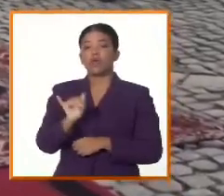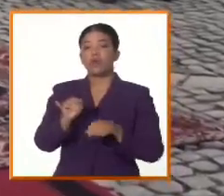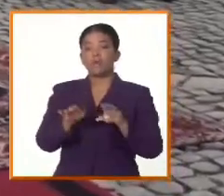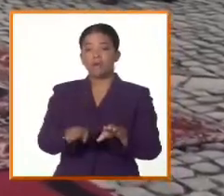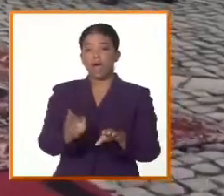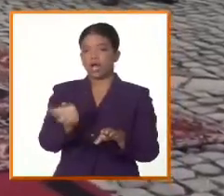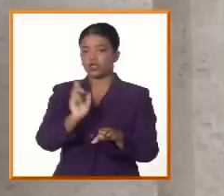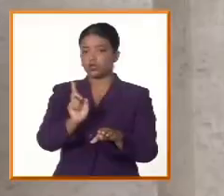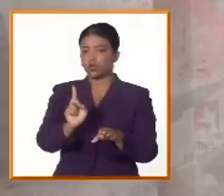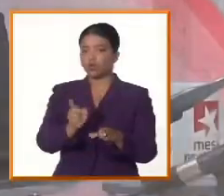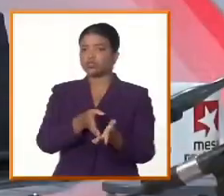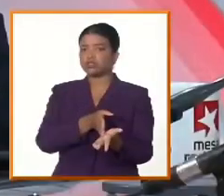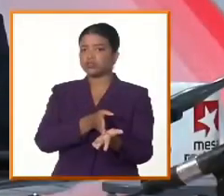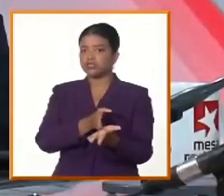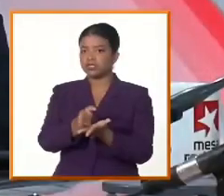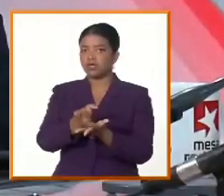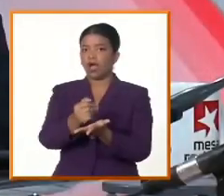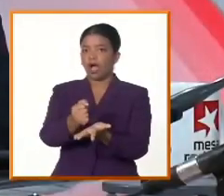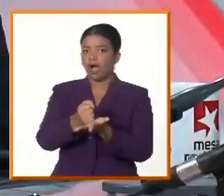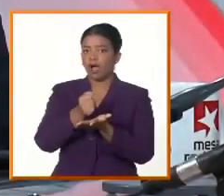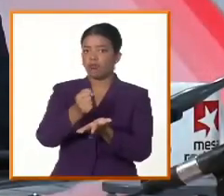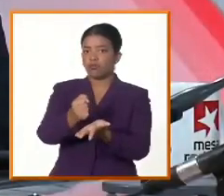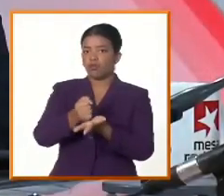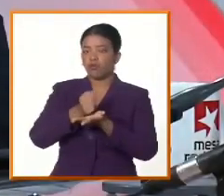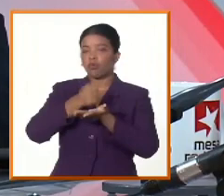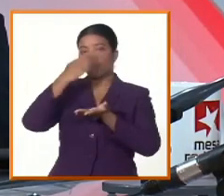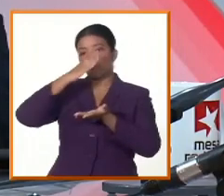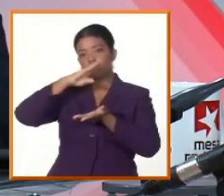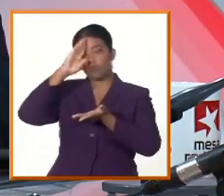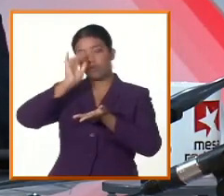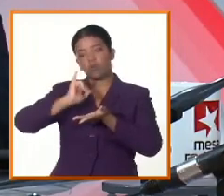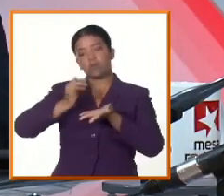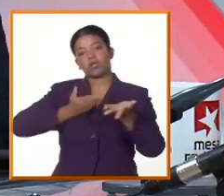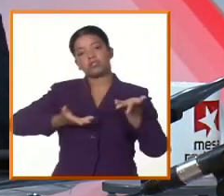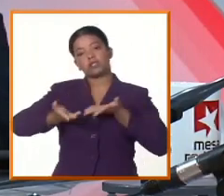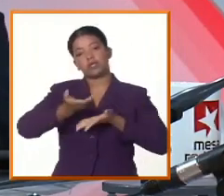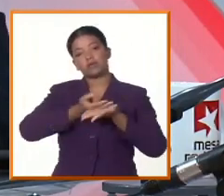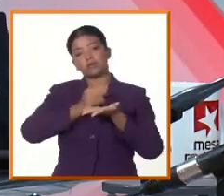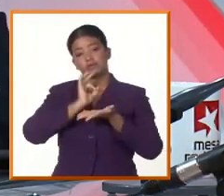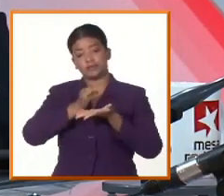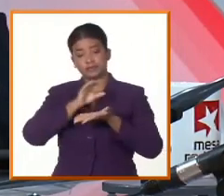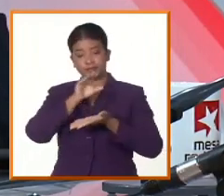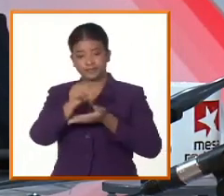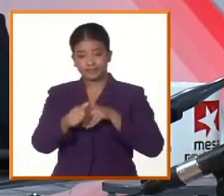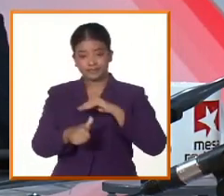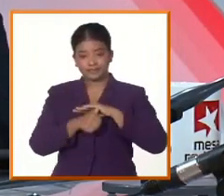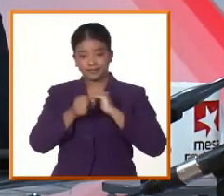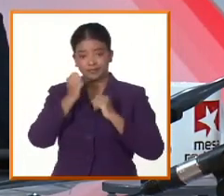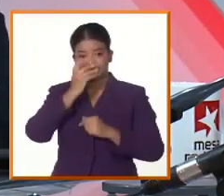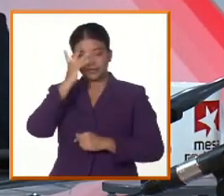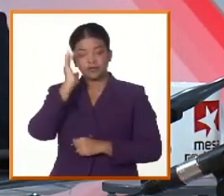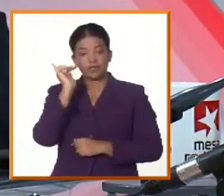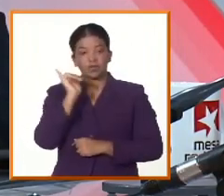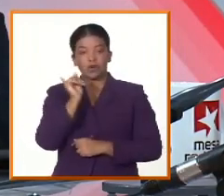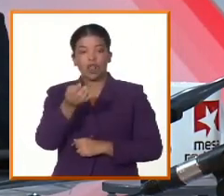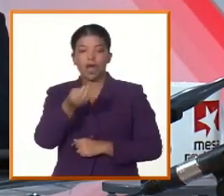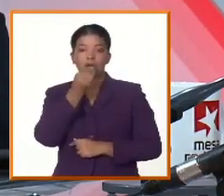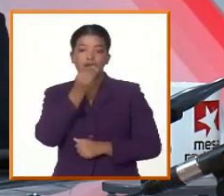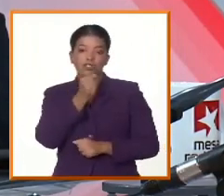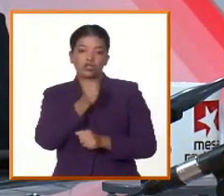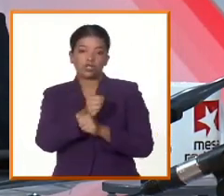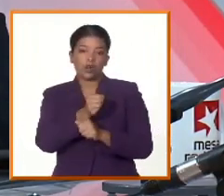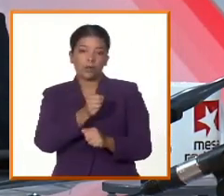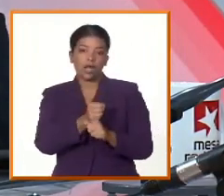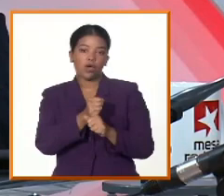y se han mantenido la cooperación e intercambio con Cuba el jefe de estado cubano puedes compartir un almuerzo de trabajo para